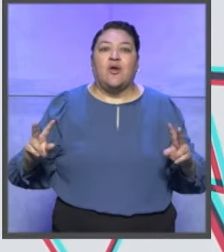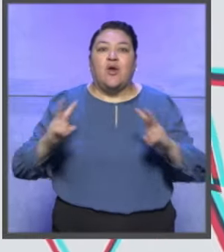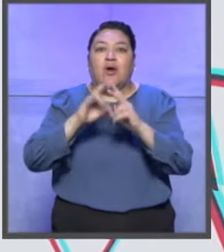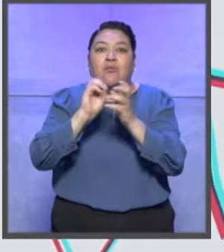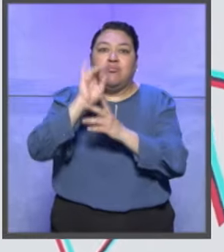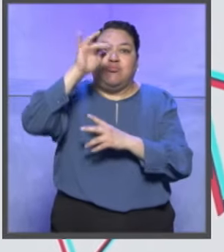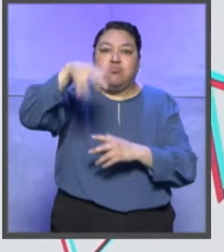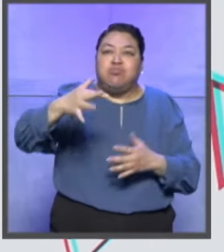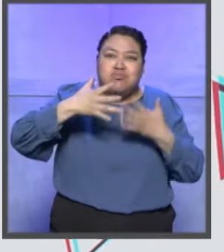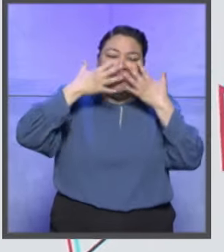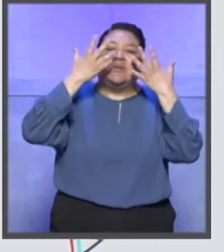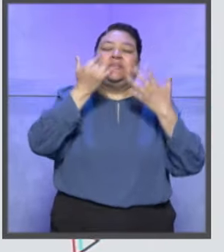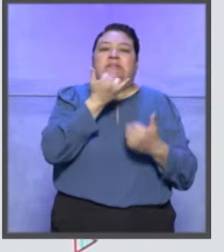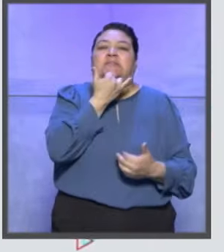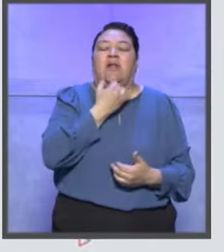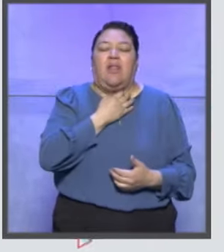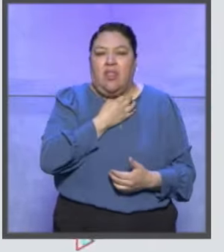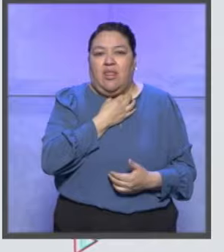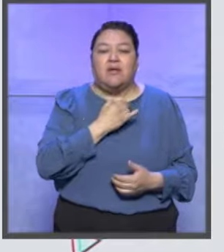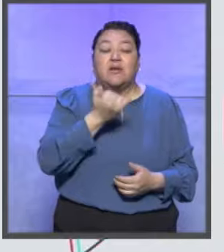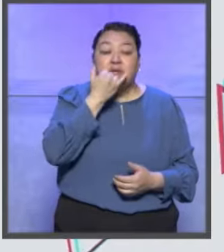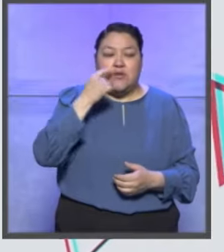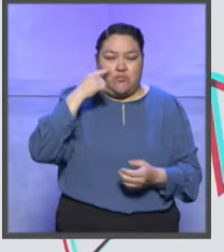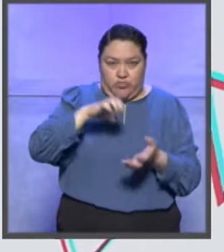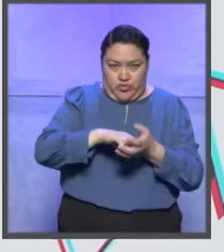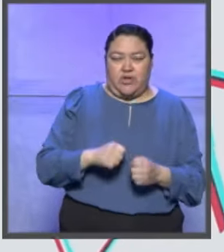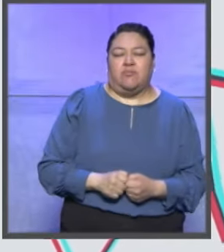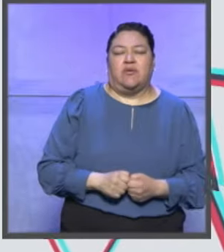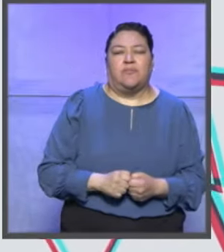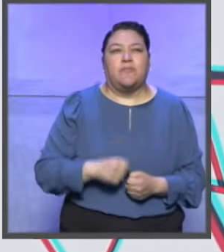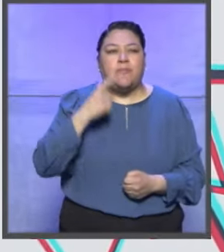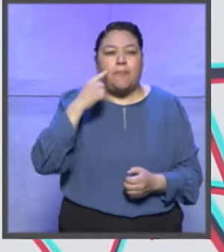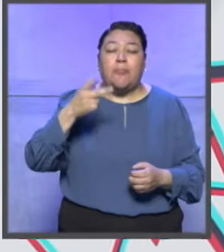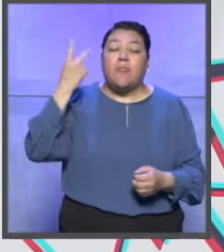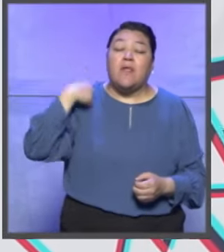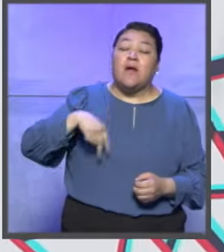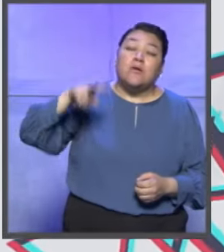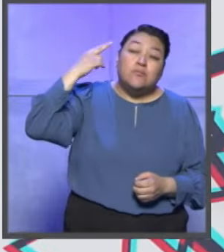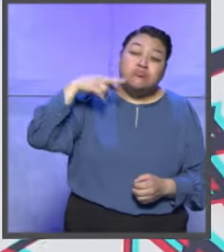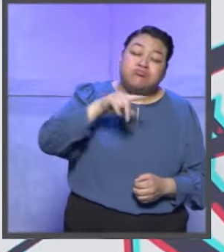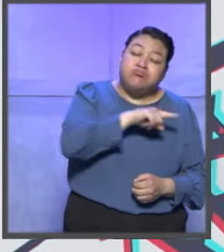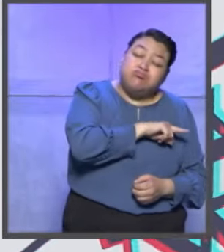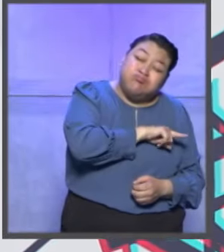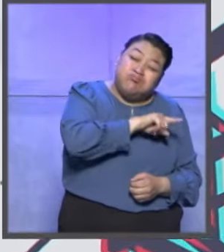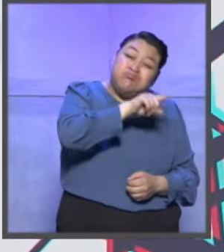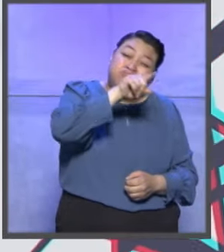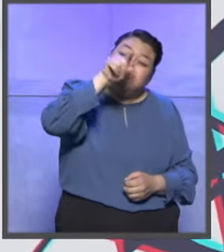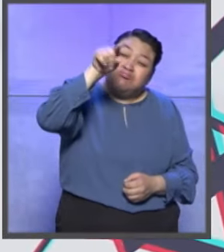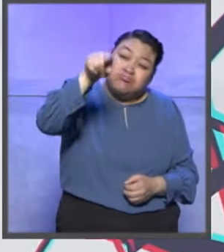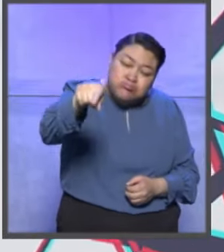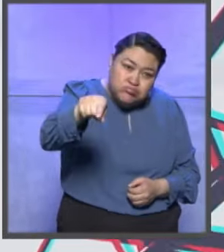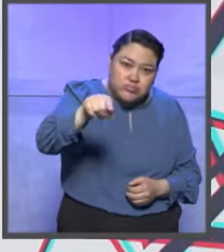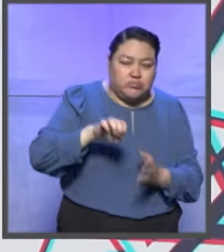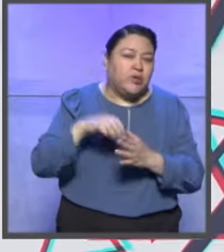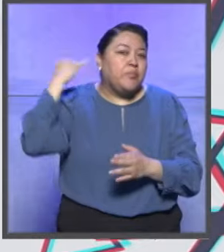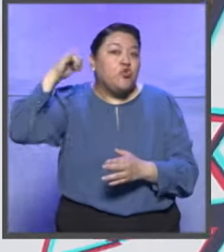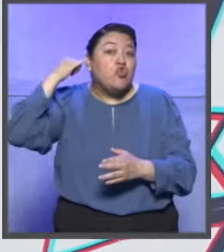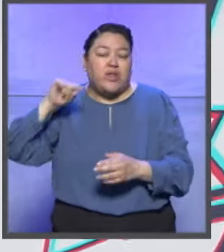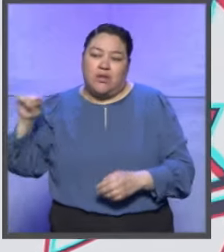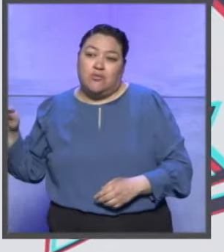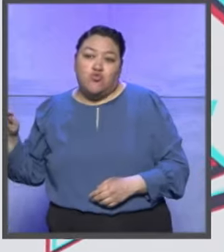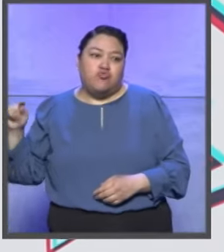está terrible, créanme. No es lo mismo tener que viajar, ¿verdad?, muchas horas desde Yucatán hasta el centro del país